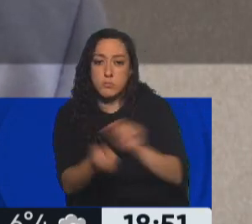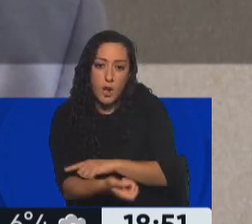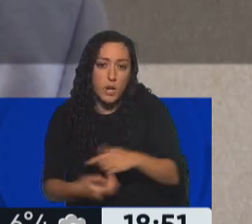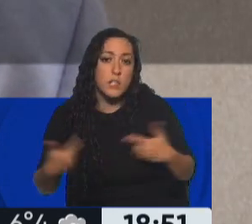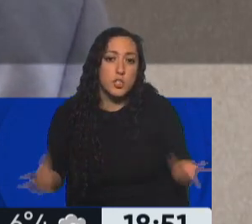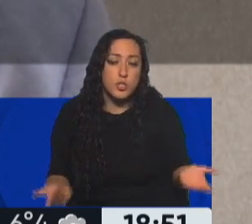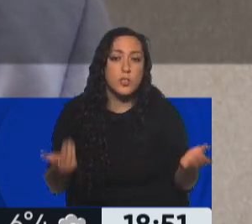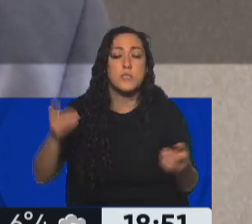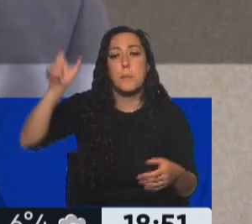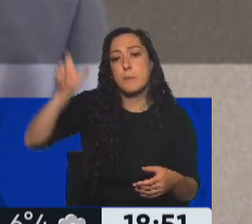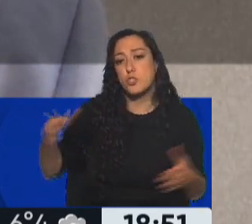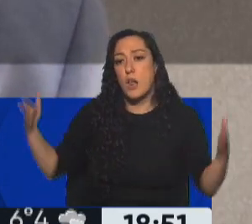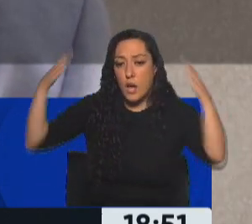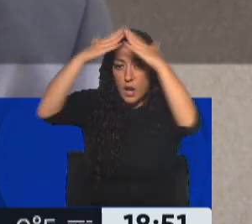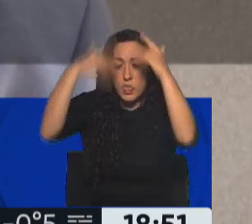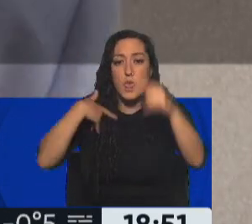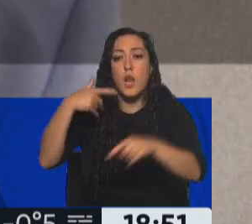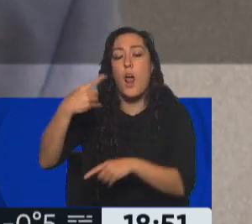case, Peter Erdő